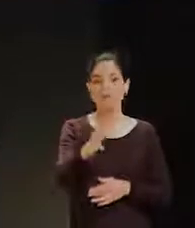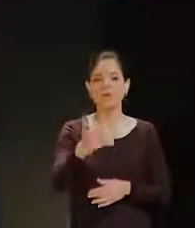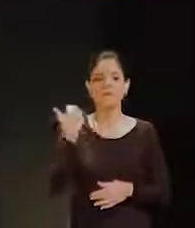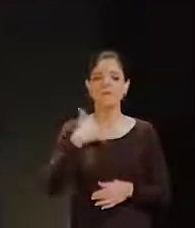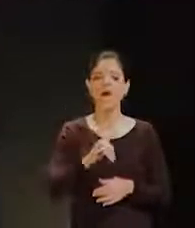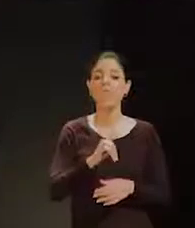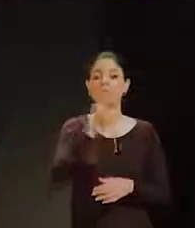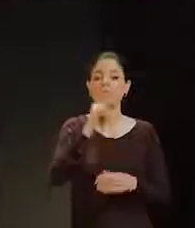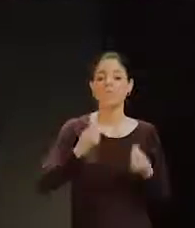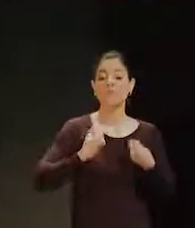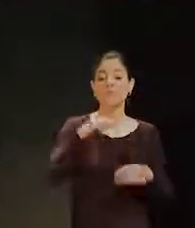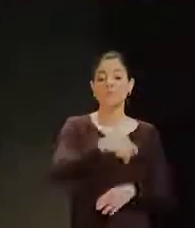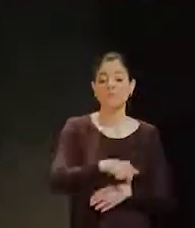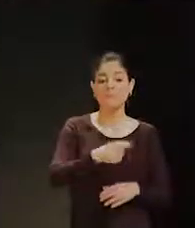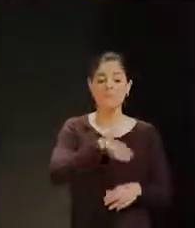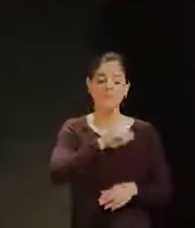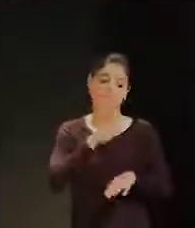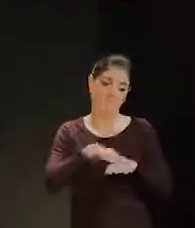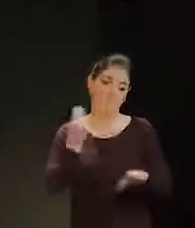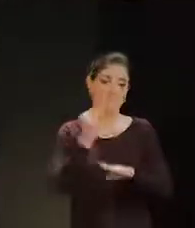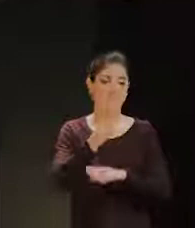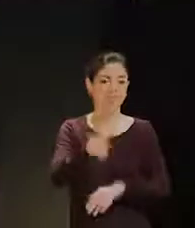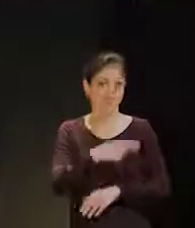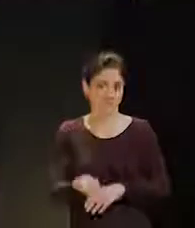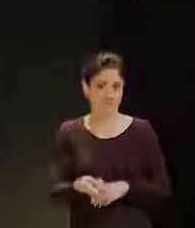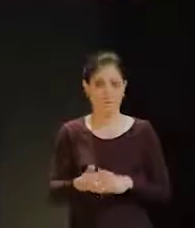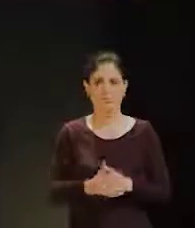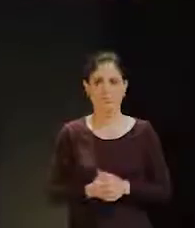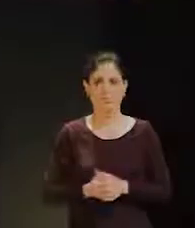sobrevivido suficiente en España para poderle dar el subsidio.